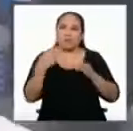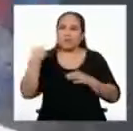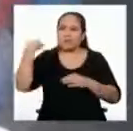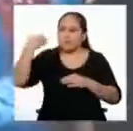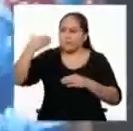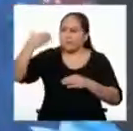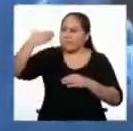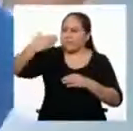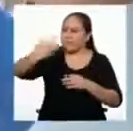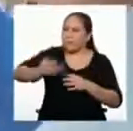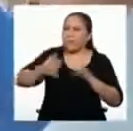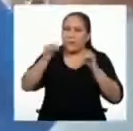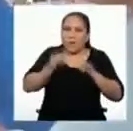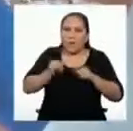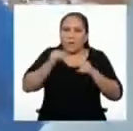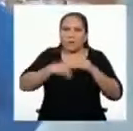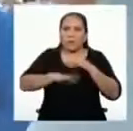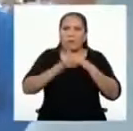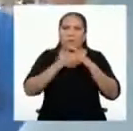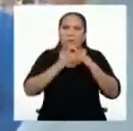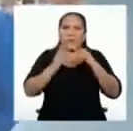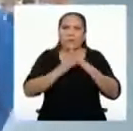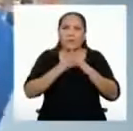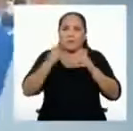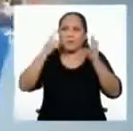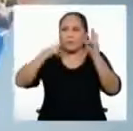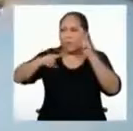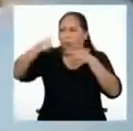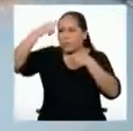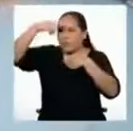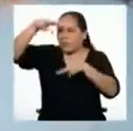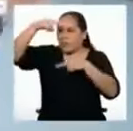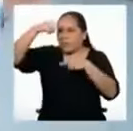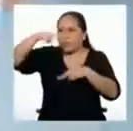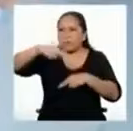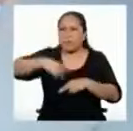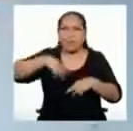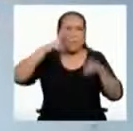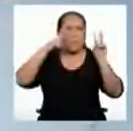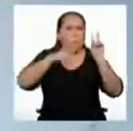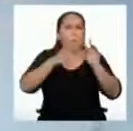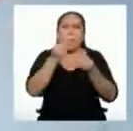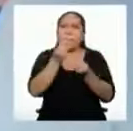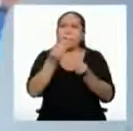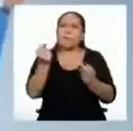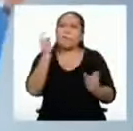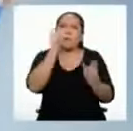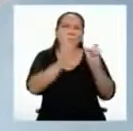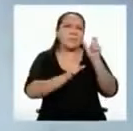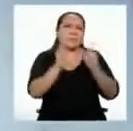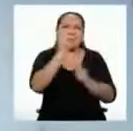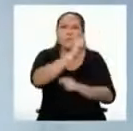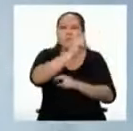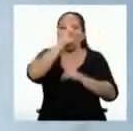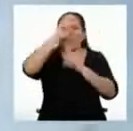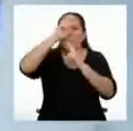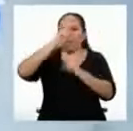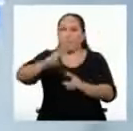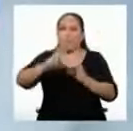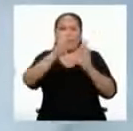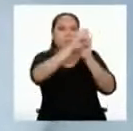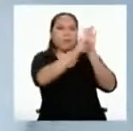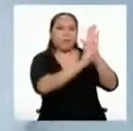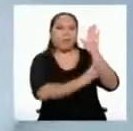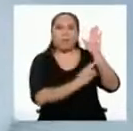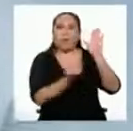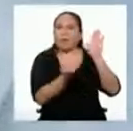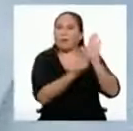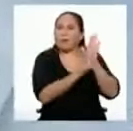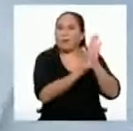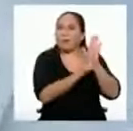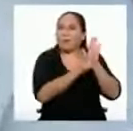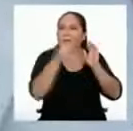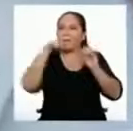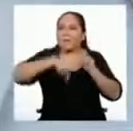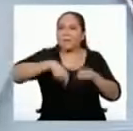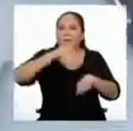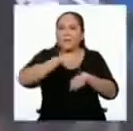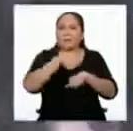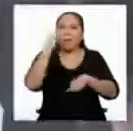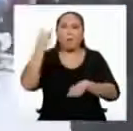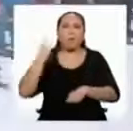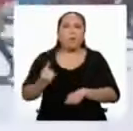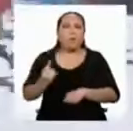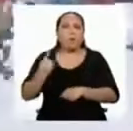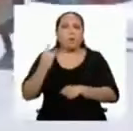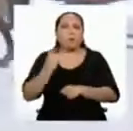cuarentena y hemos visto varias noticias en las cuales vemos a muchas personas que no respetan las diversas medidas ante este estado de